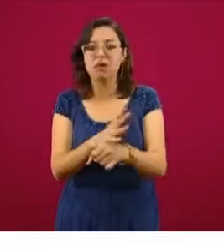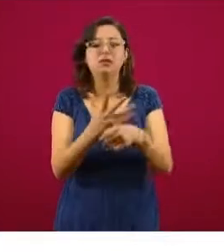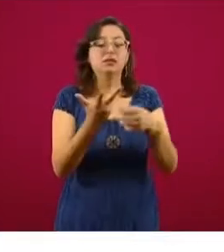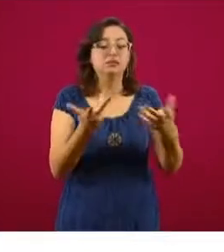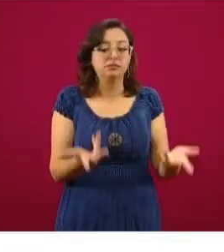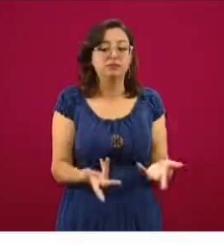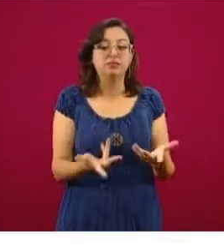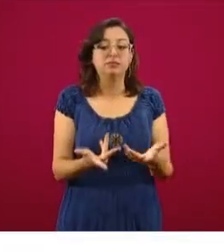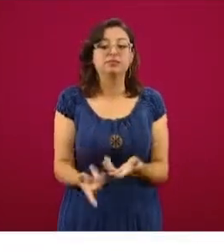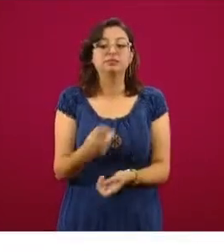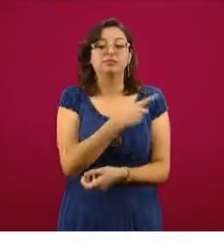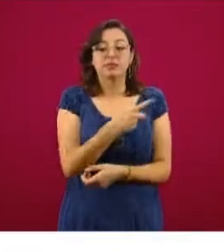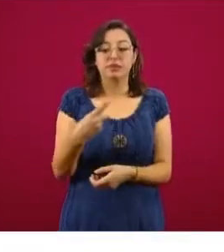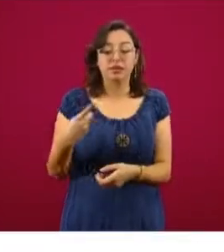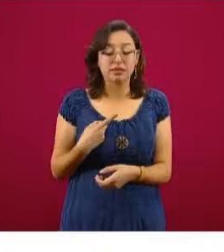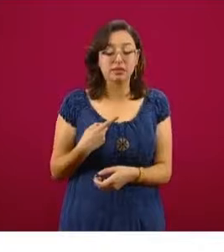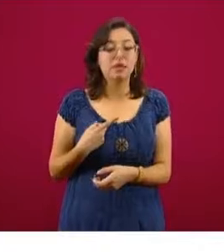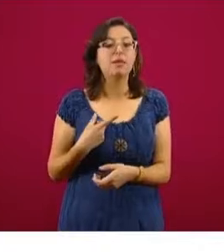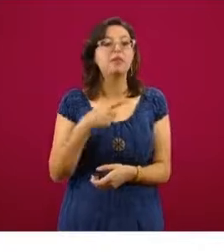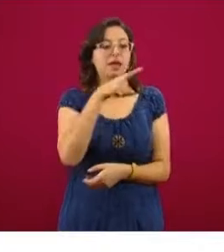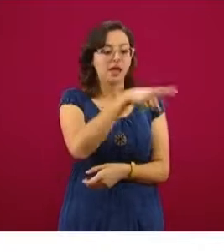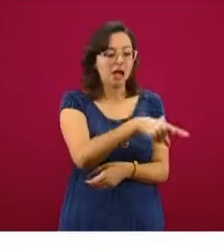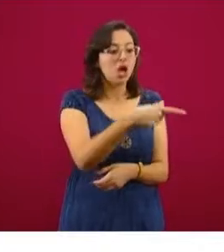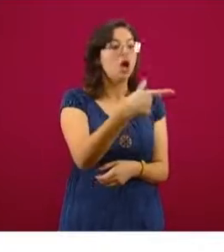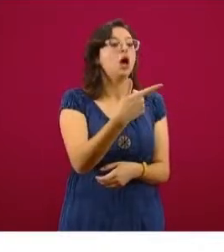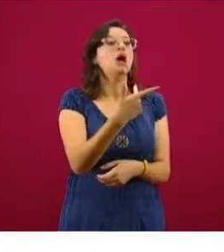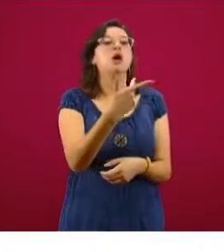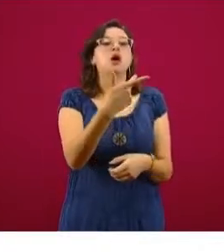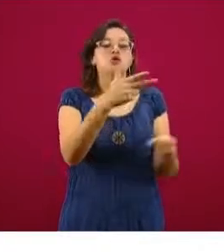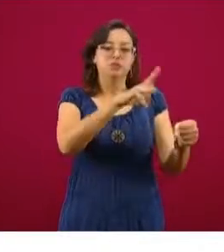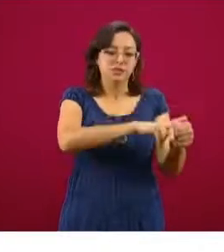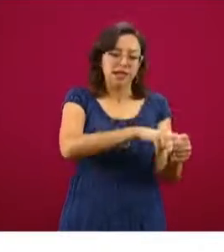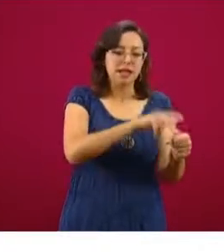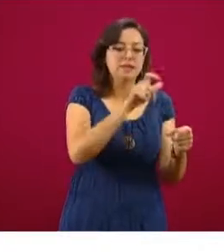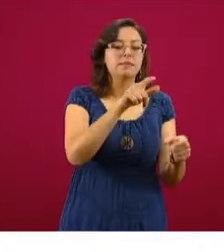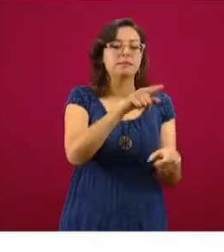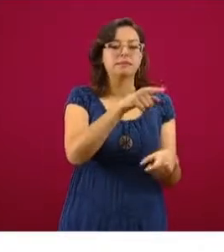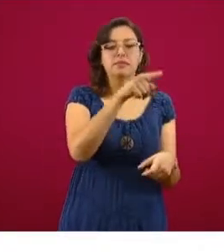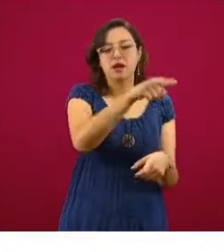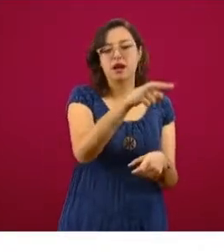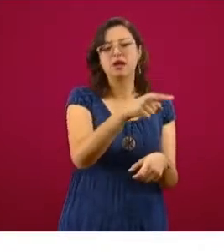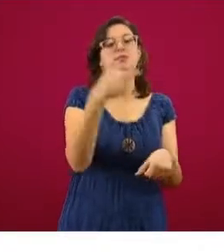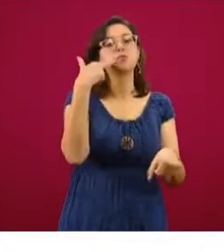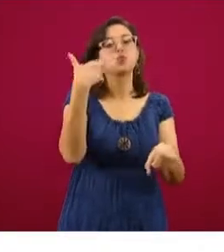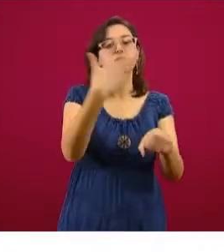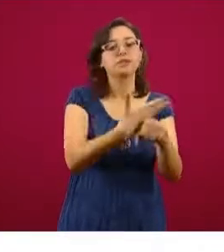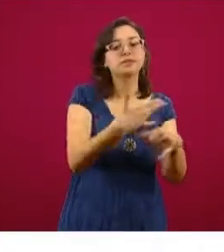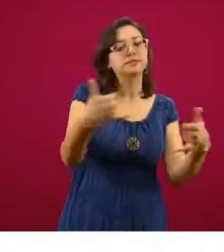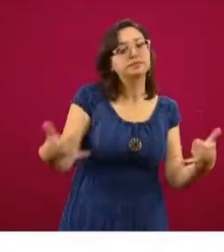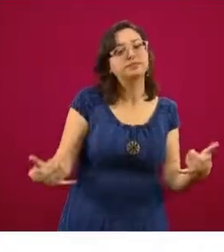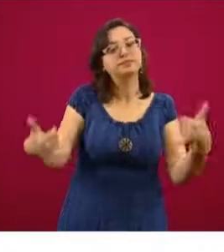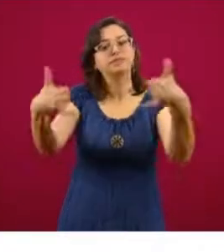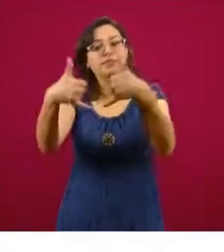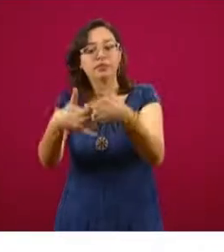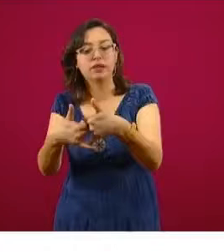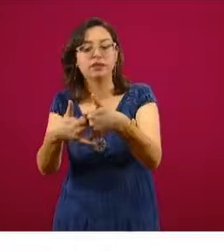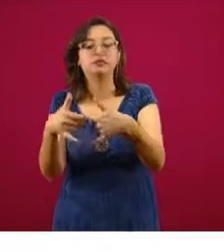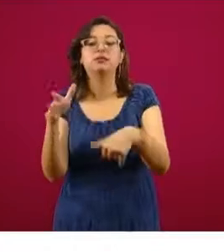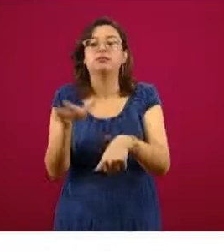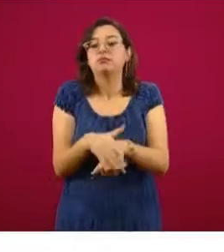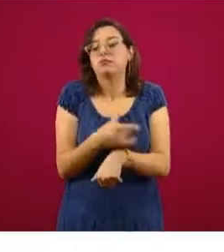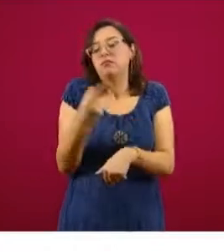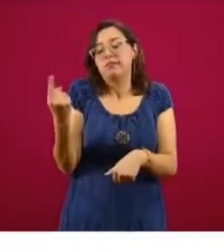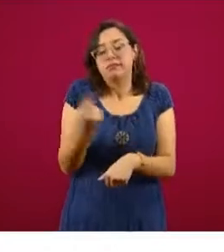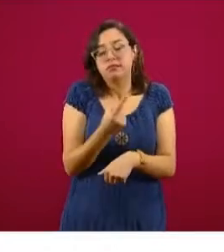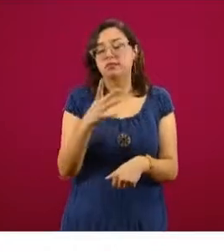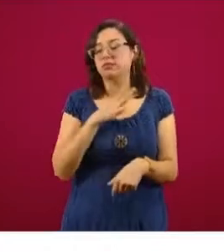poco, porque el hospital es el que se comunica al mismo teléfono, porque ahí es donde atrás hay miles de personas, o por